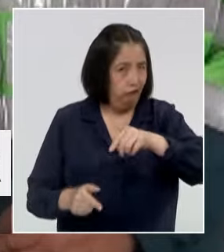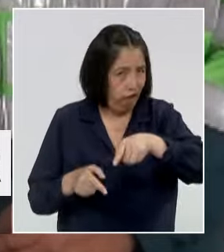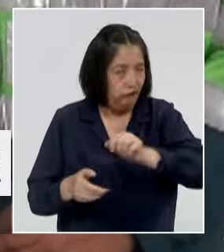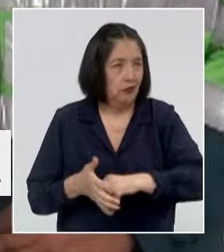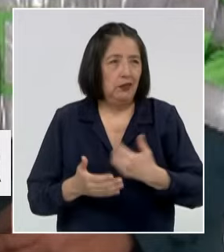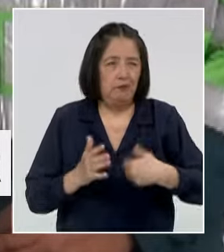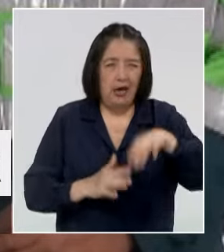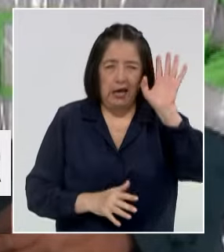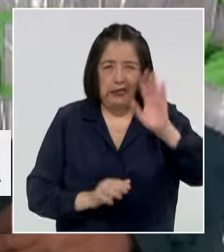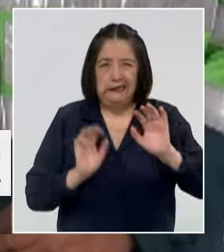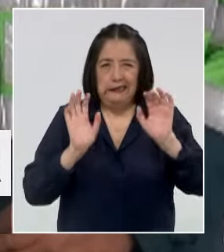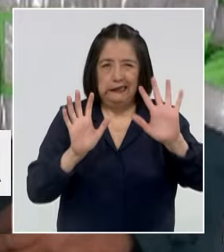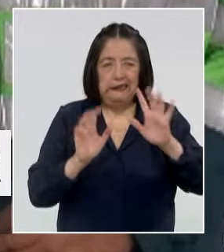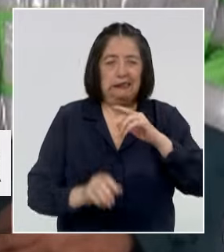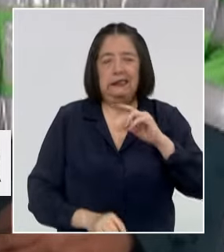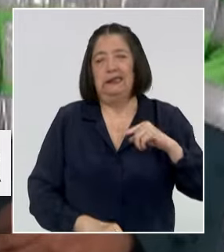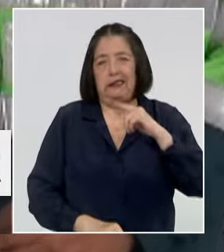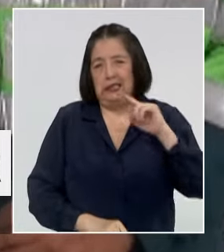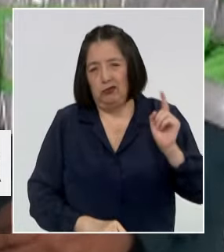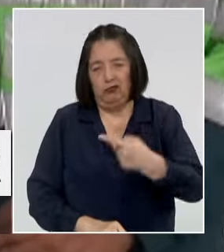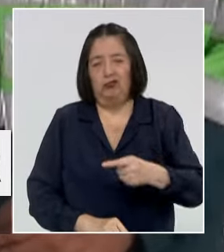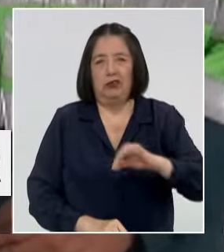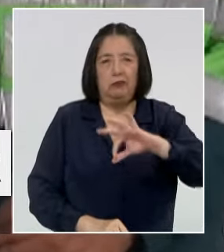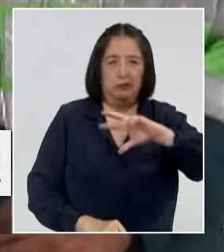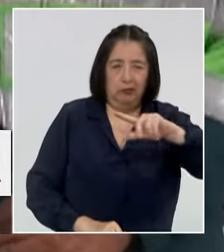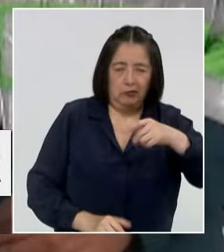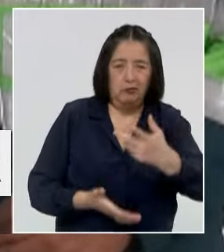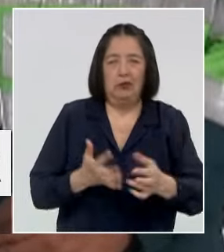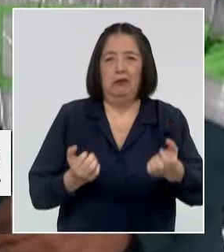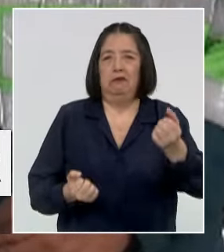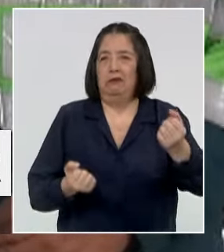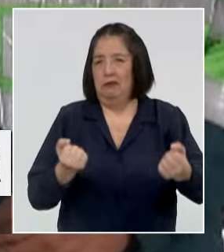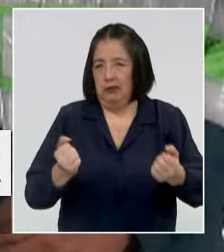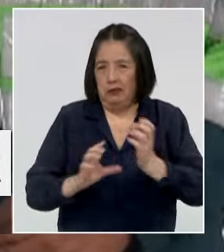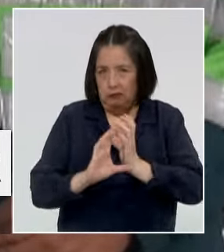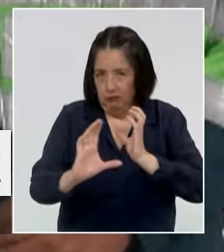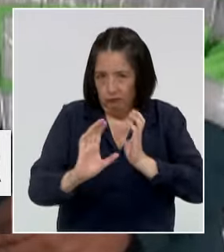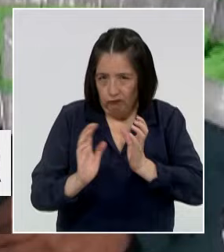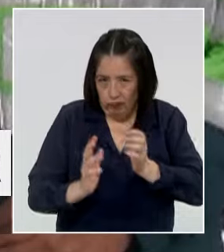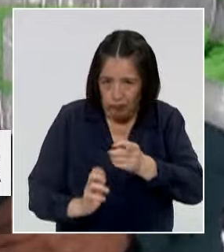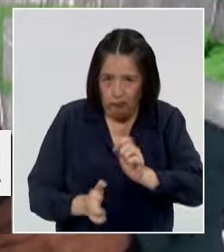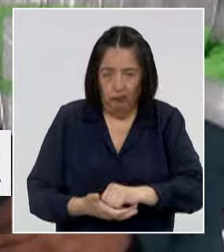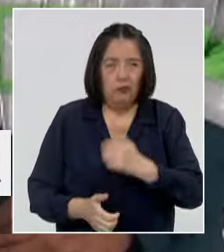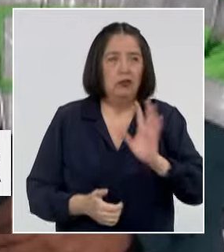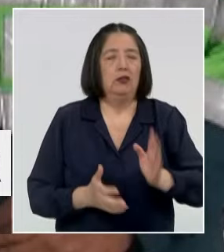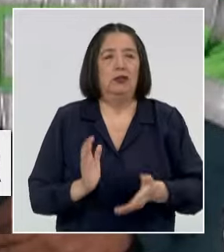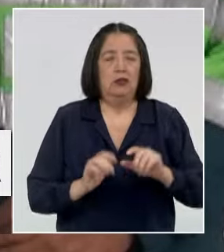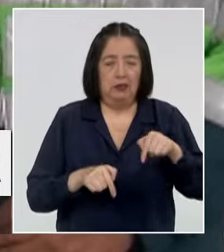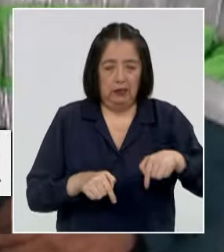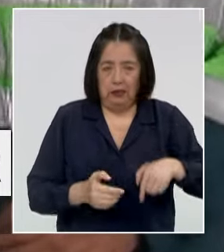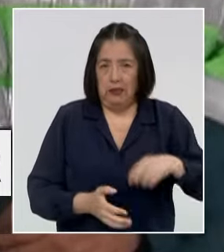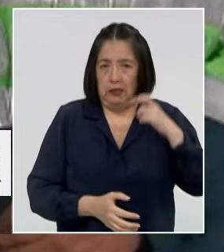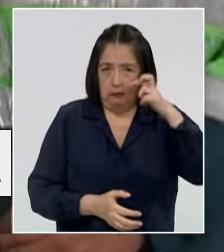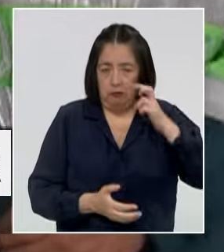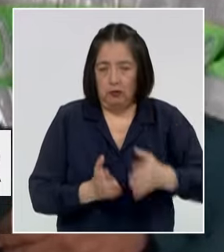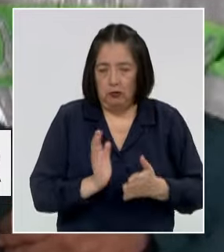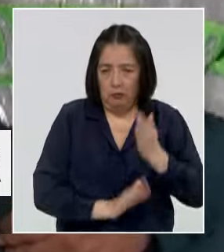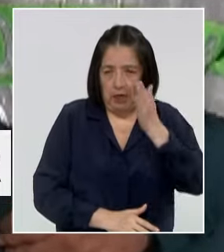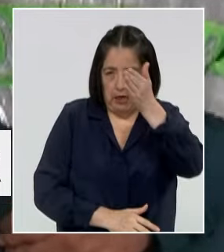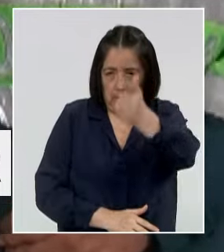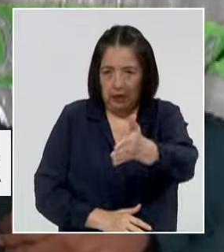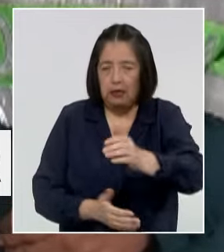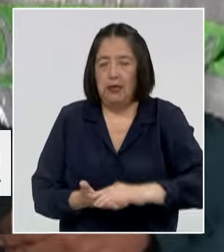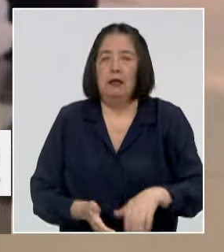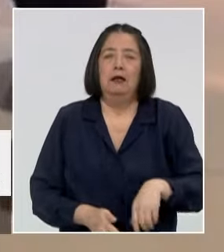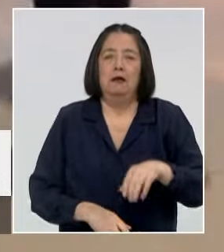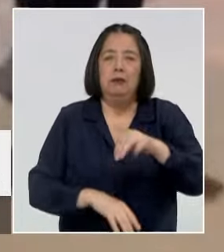registrado más de 10 denuncias por asaltos y robos a vehículos de transporte interprovincial que se dirigen de acá de Puno hacia Madre